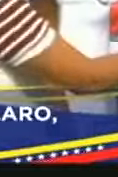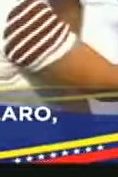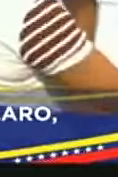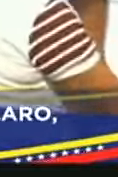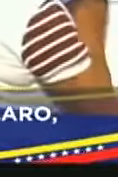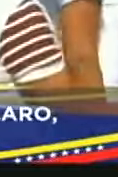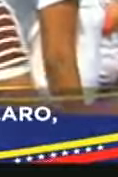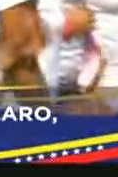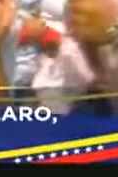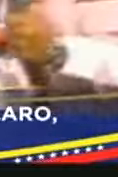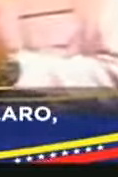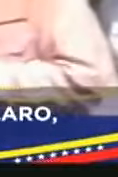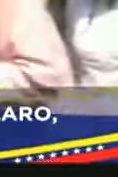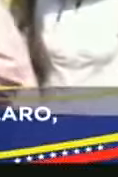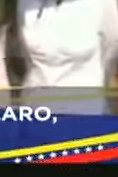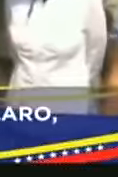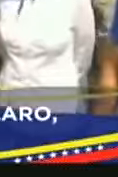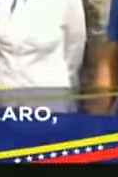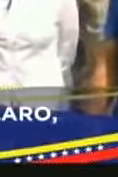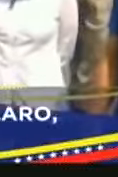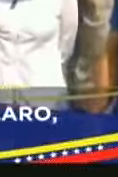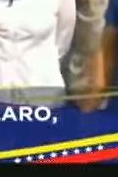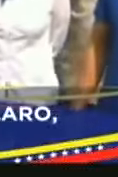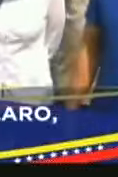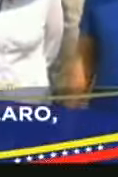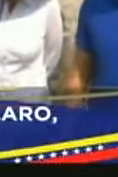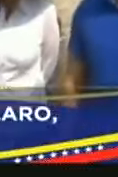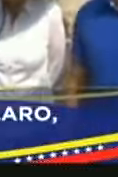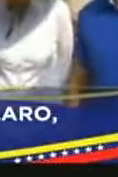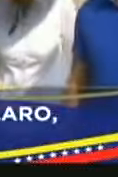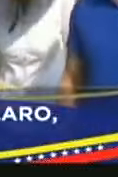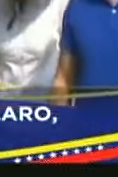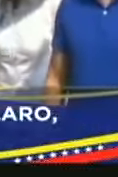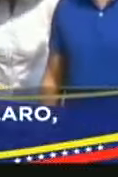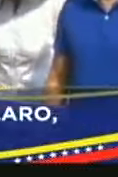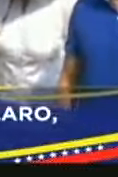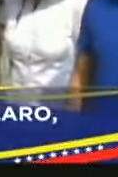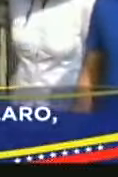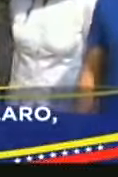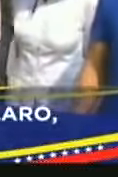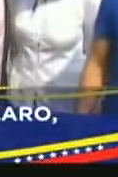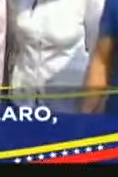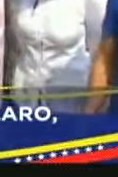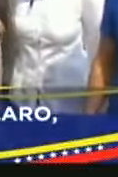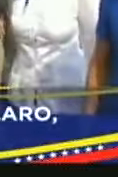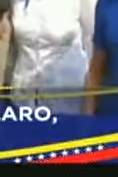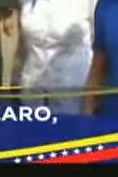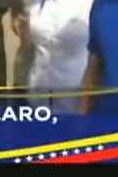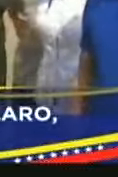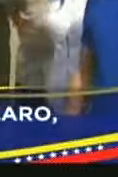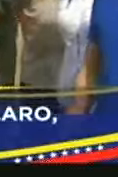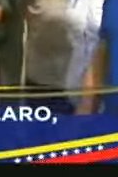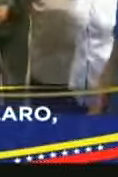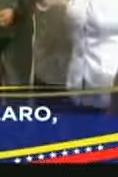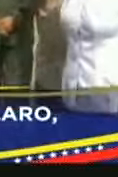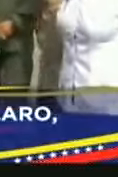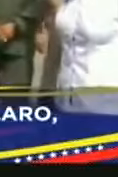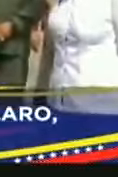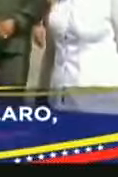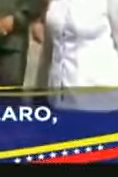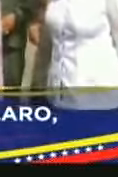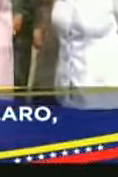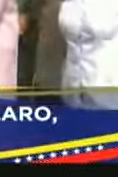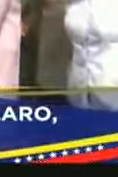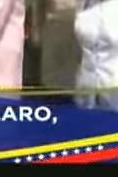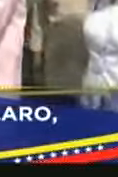Río Claro es una realidad, que Dios me la bendiga, pues. Amén. Mi saludo y mi felicidad. Gracias. Porque este proyecto se construyó por ustedes. Claro que sí.